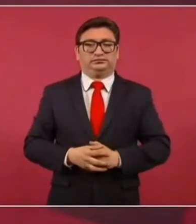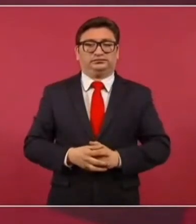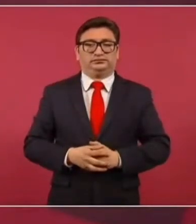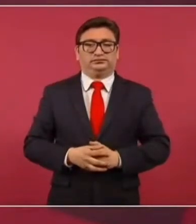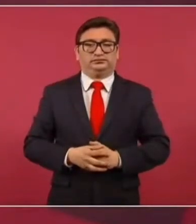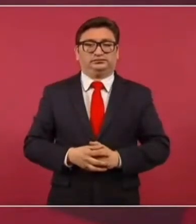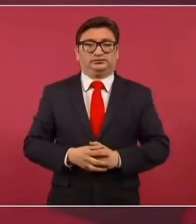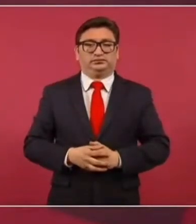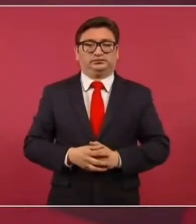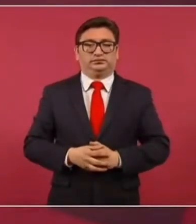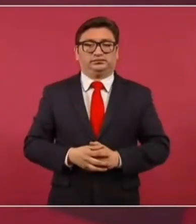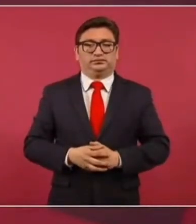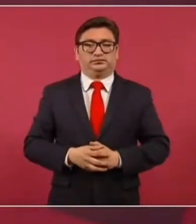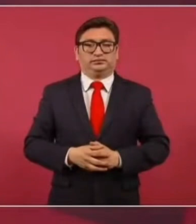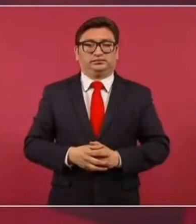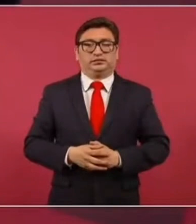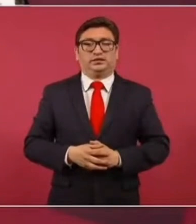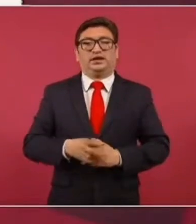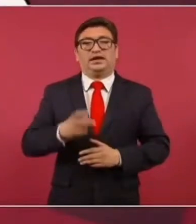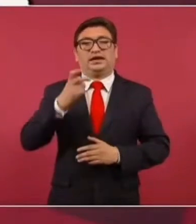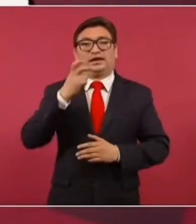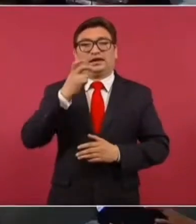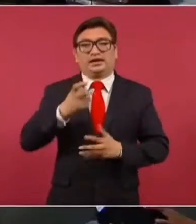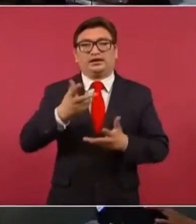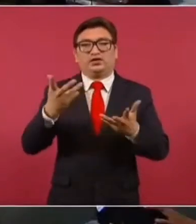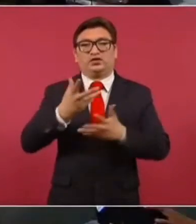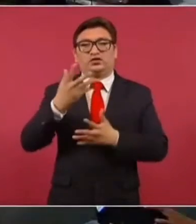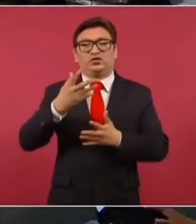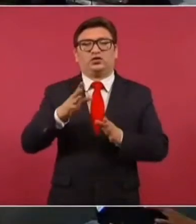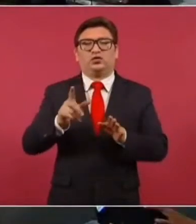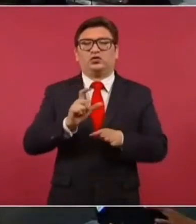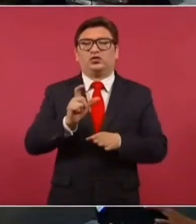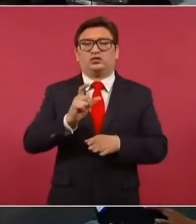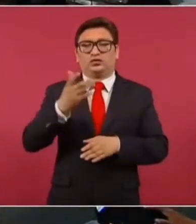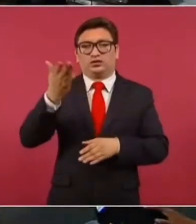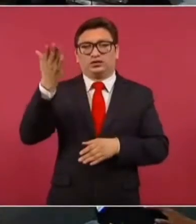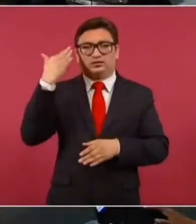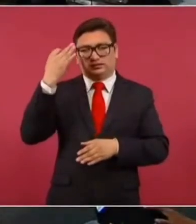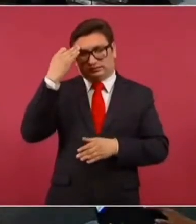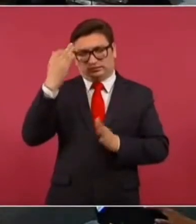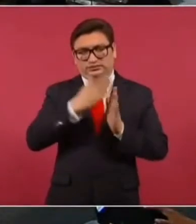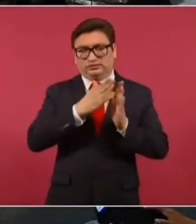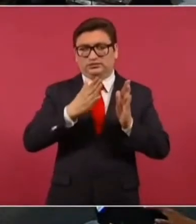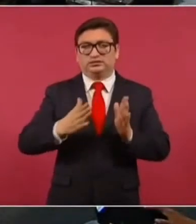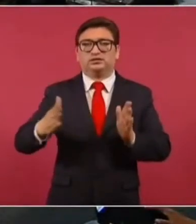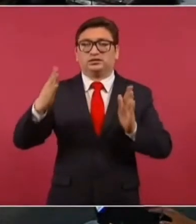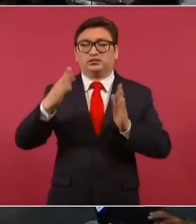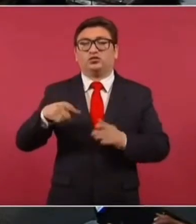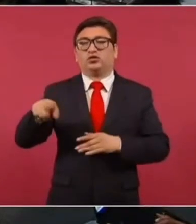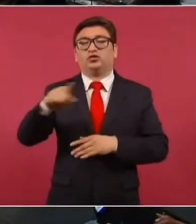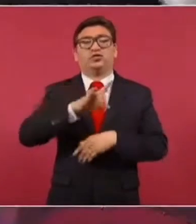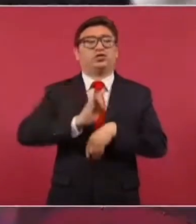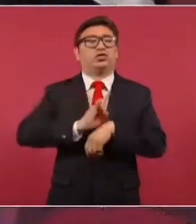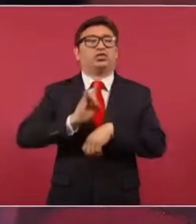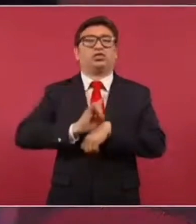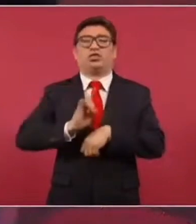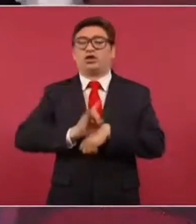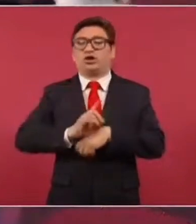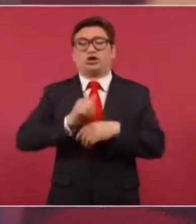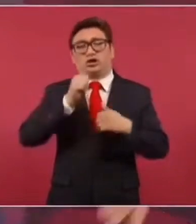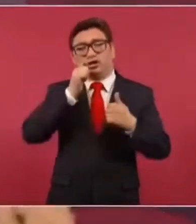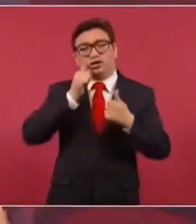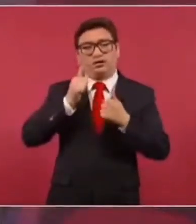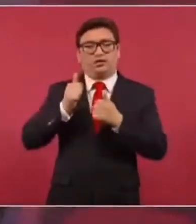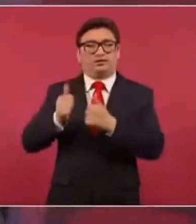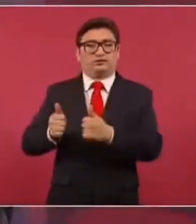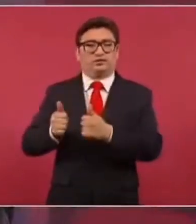Fue todo esto que se creó durante el periodo neoliberal para simular de que se